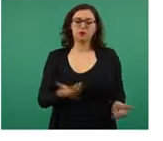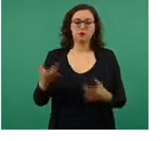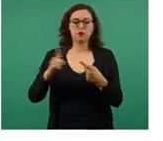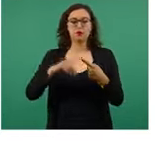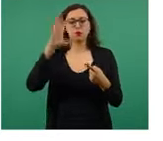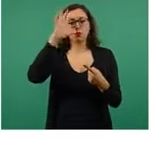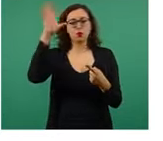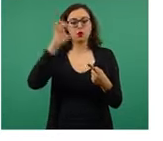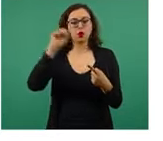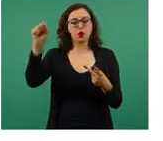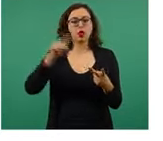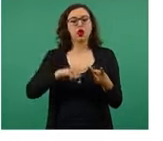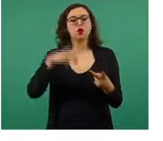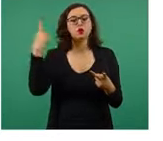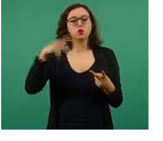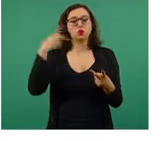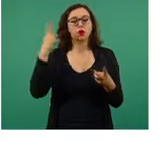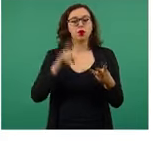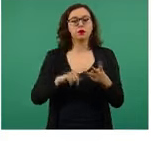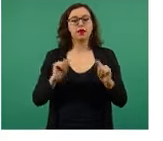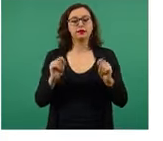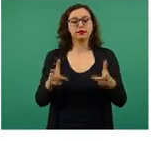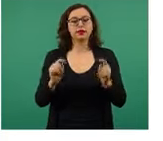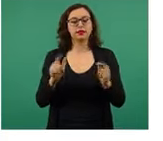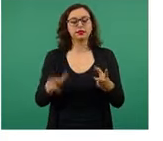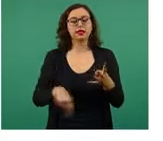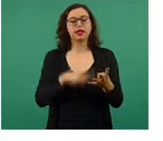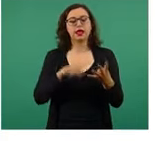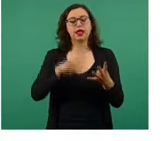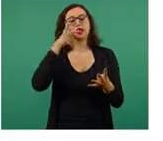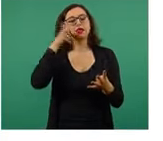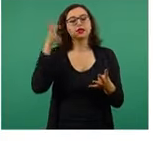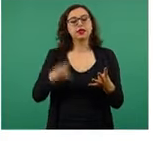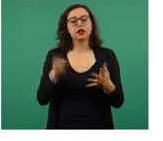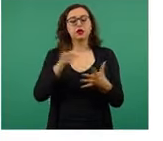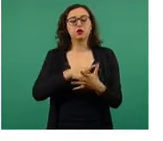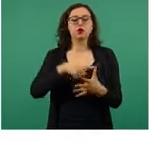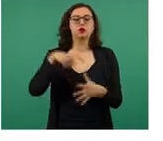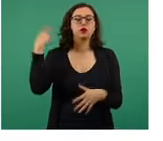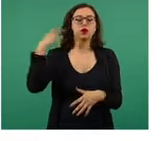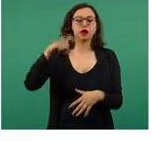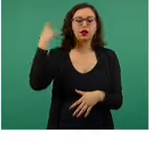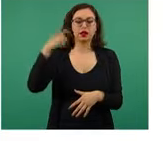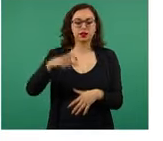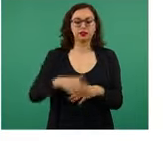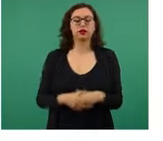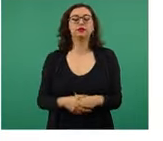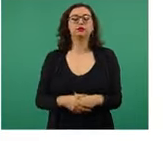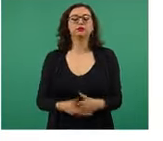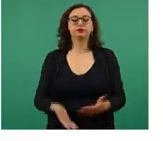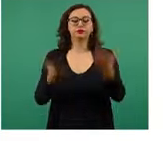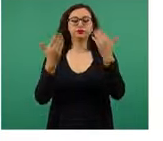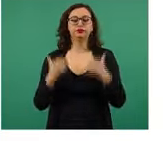Morelos, Puebla, Tlaxcala, Hidalgo y Querétaro. Por vía aérea vamos a